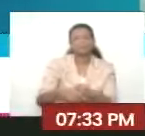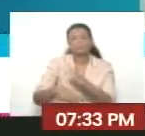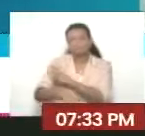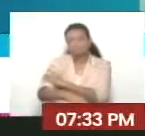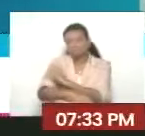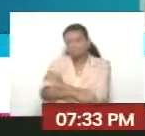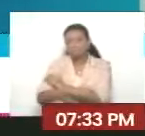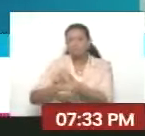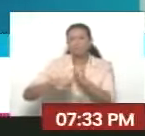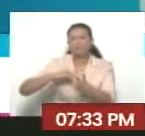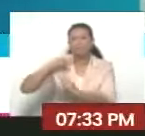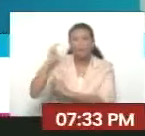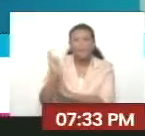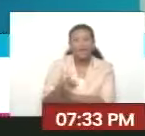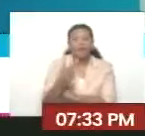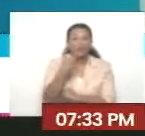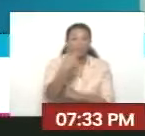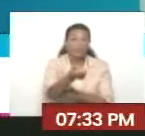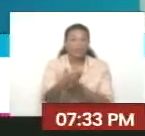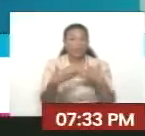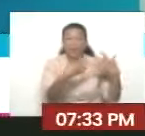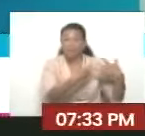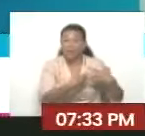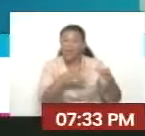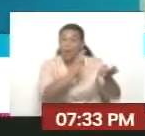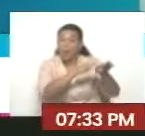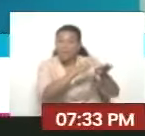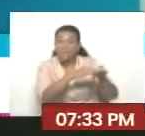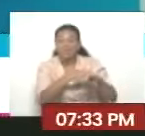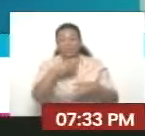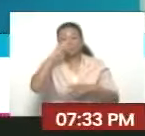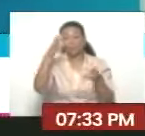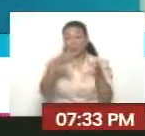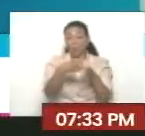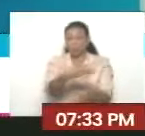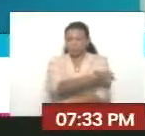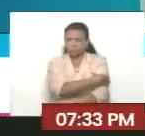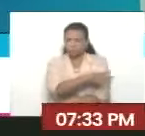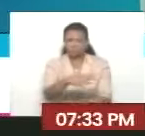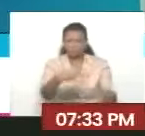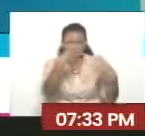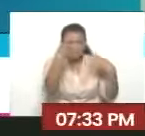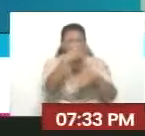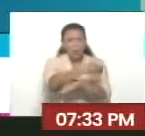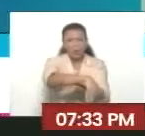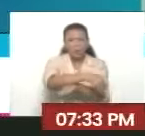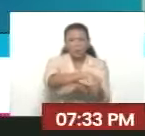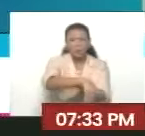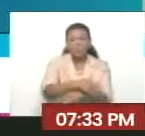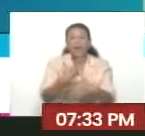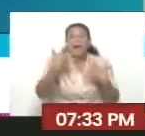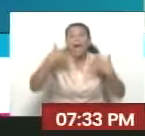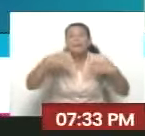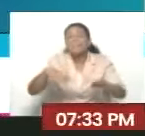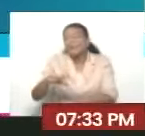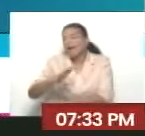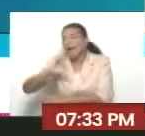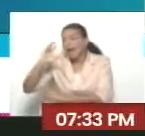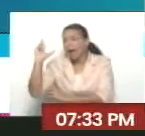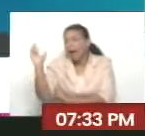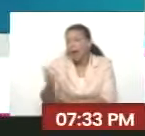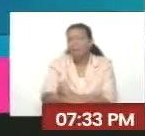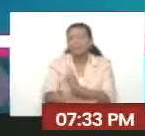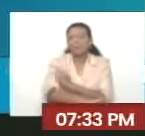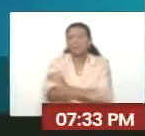Yo les digo al imperialismo y a los apellidos, lo que están viendo en la calle es apenas calentando el